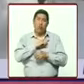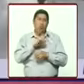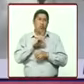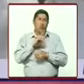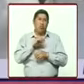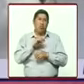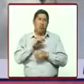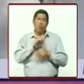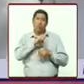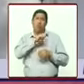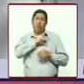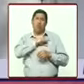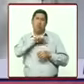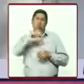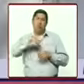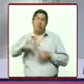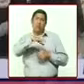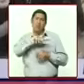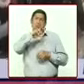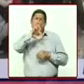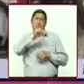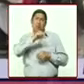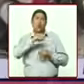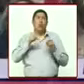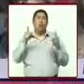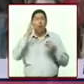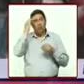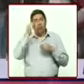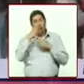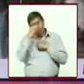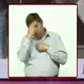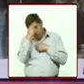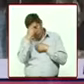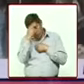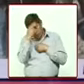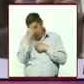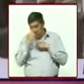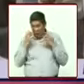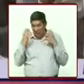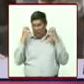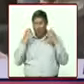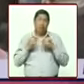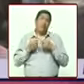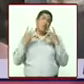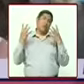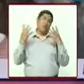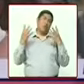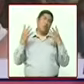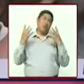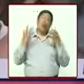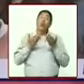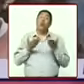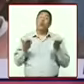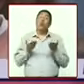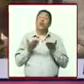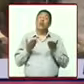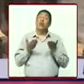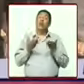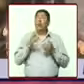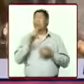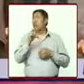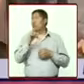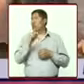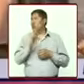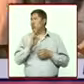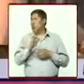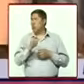parte de los policías que están acá en el sector, pero por el hecho de ser funcionario ha despertado susceptibilidades. ¿Cómo estaba él? ¿Dónde estaba? No, en mayor